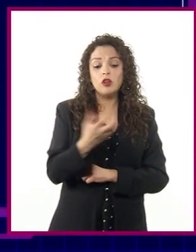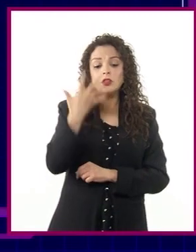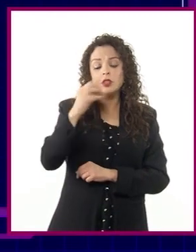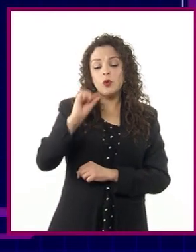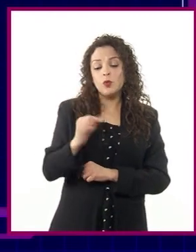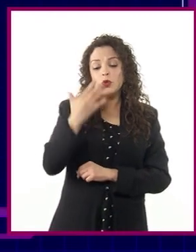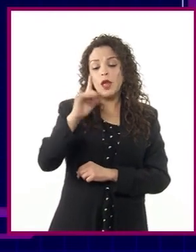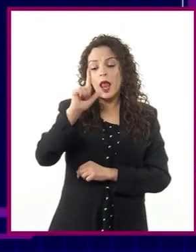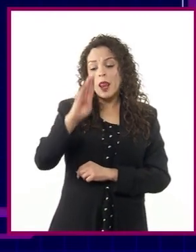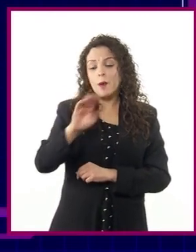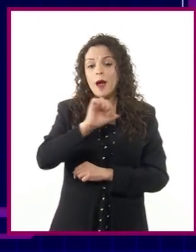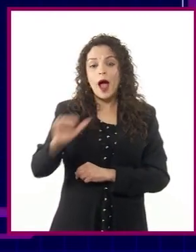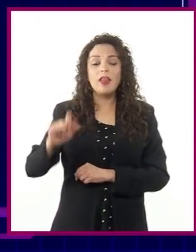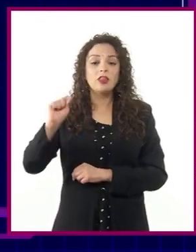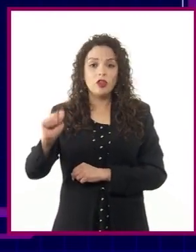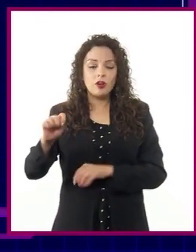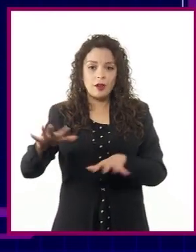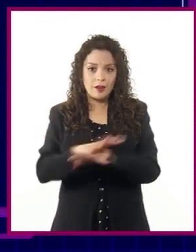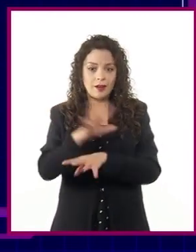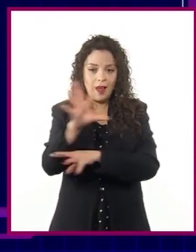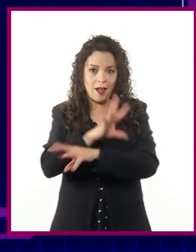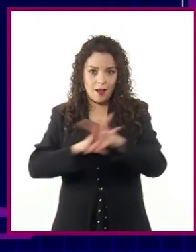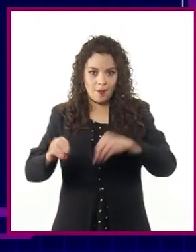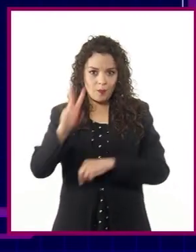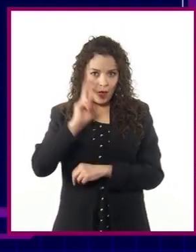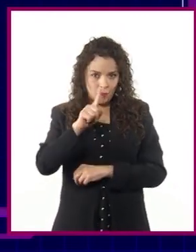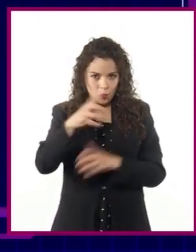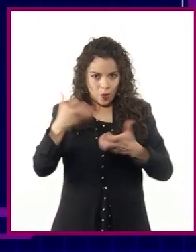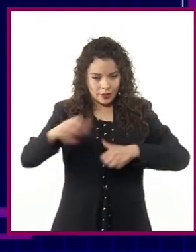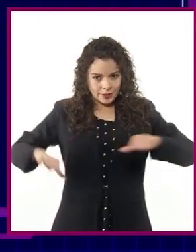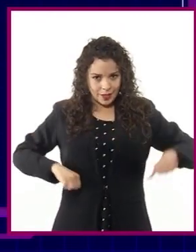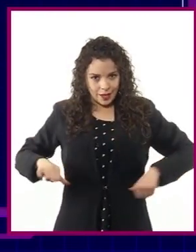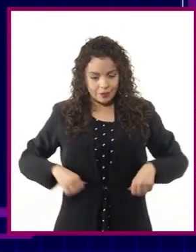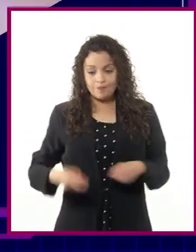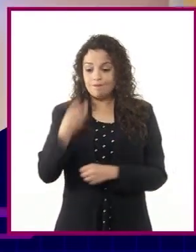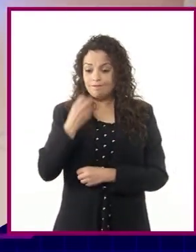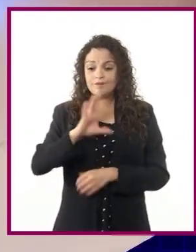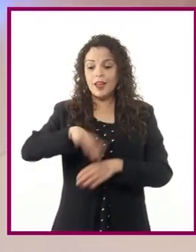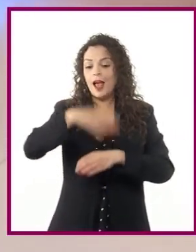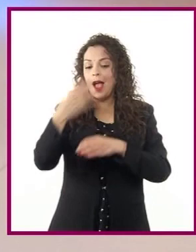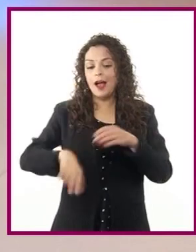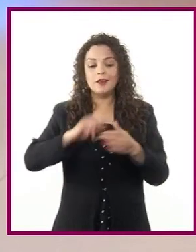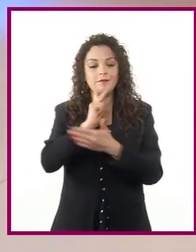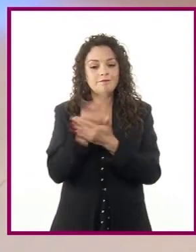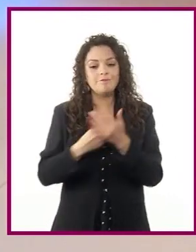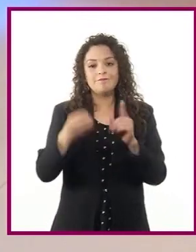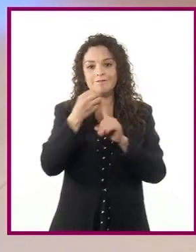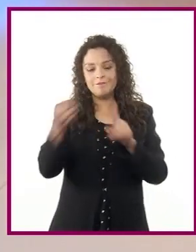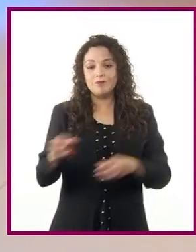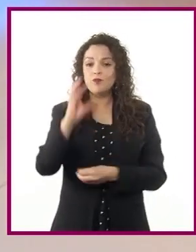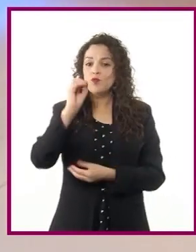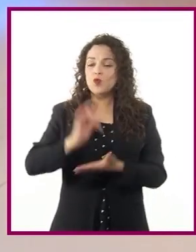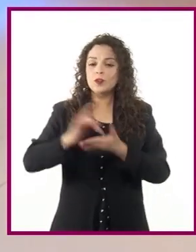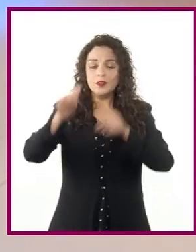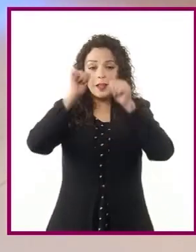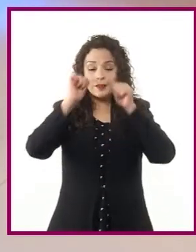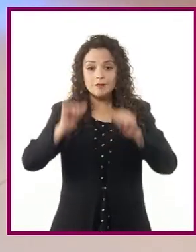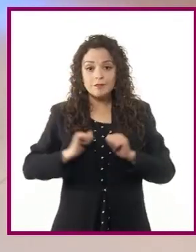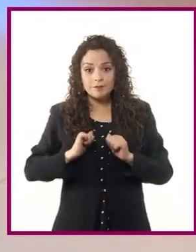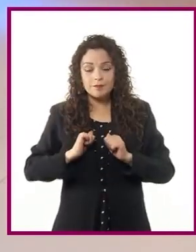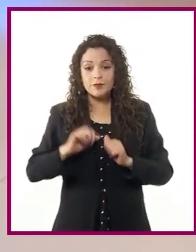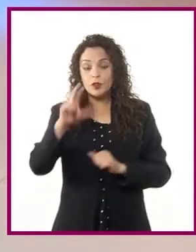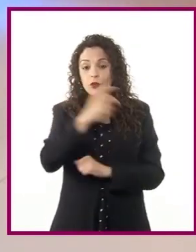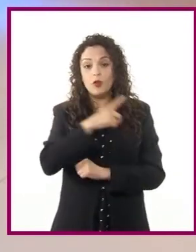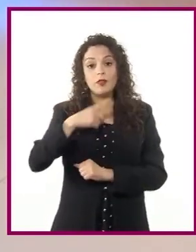205.5 libras a toneladas. Así, llegamos al final de esta sesión. Les agradezco su atención y